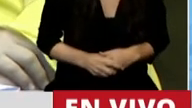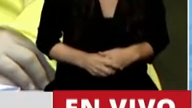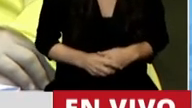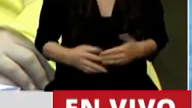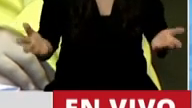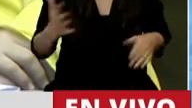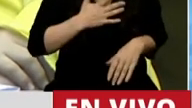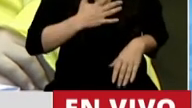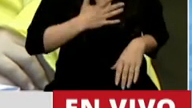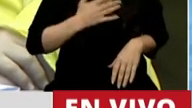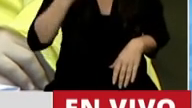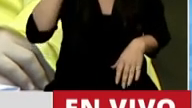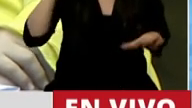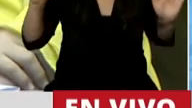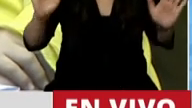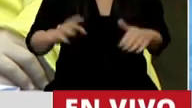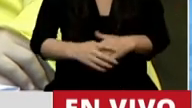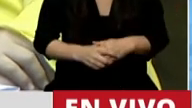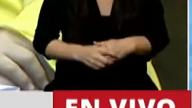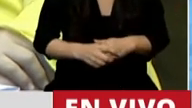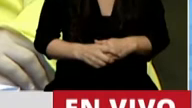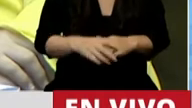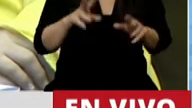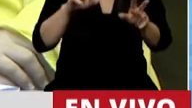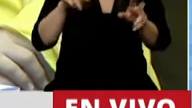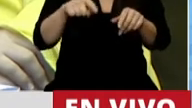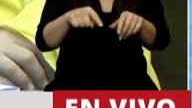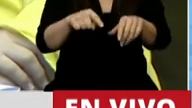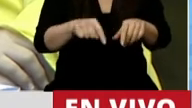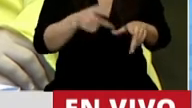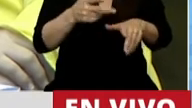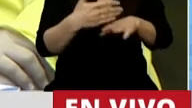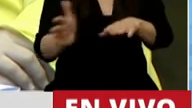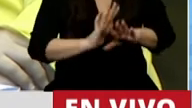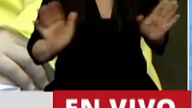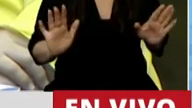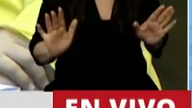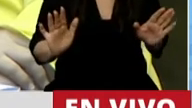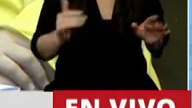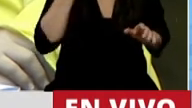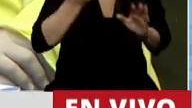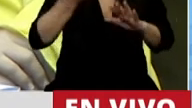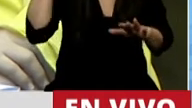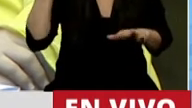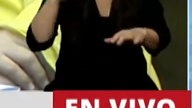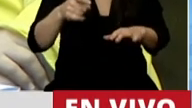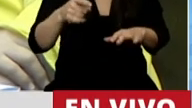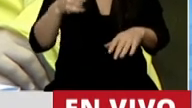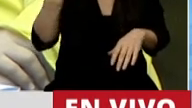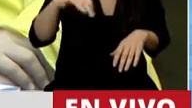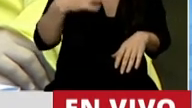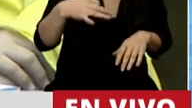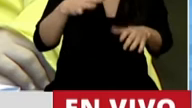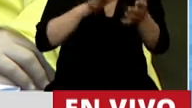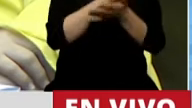Particularmente creo que es un tema que lo estamos tratando tarde, es un tema que hace muchísimo ya lo tendríamos que haber